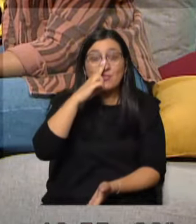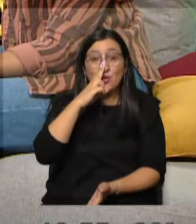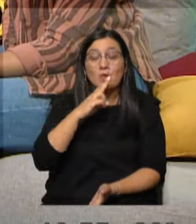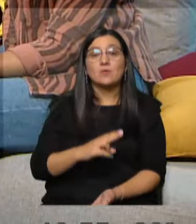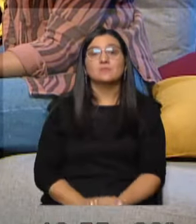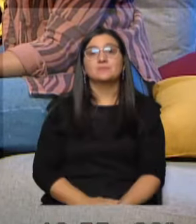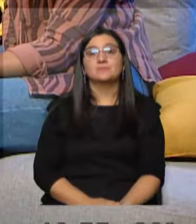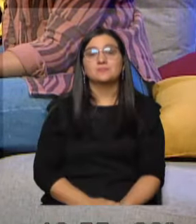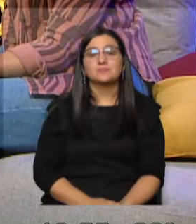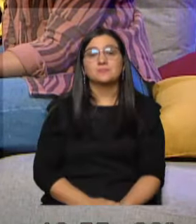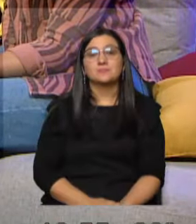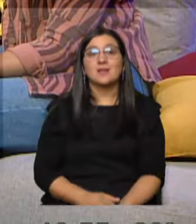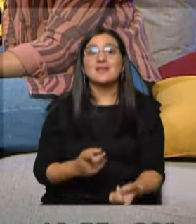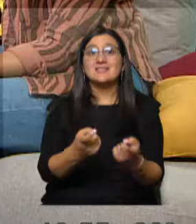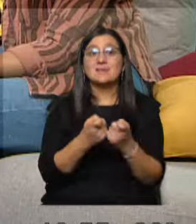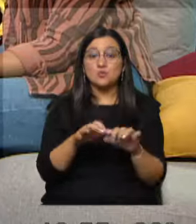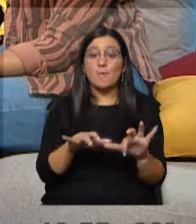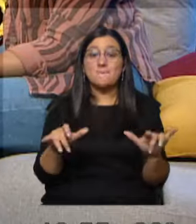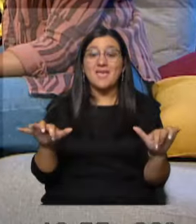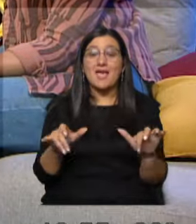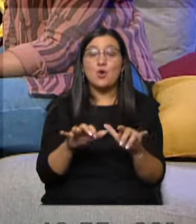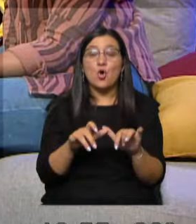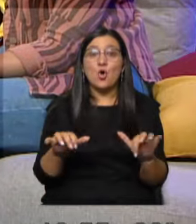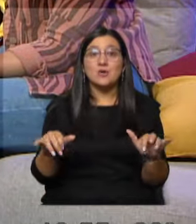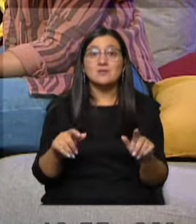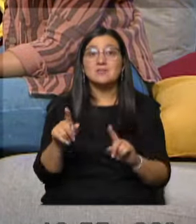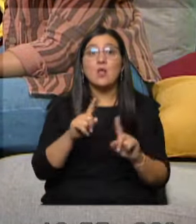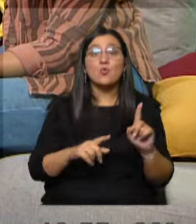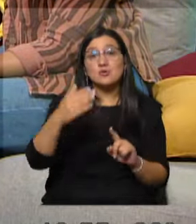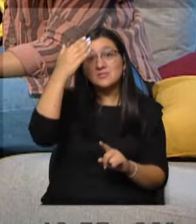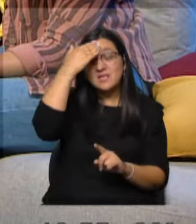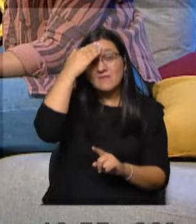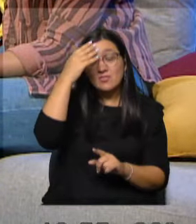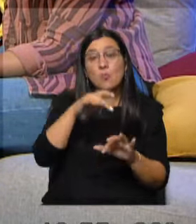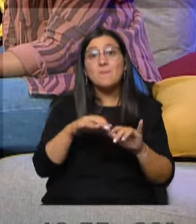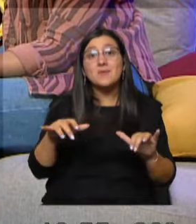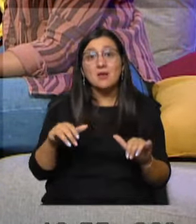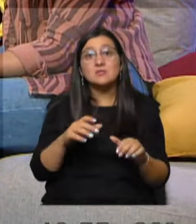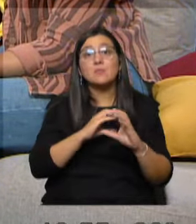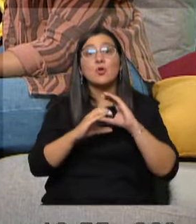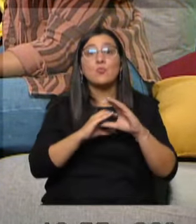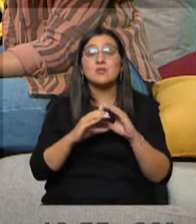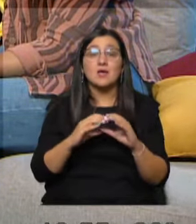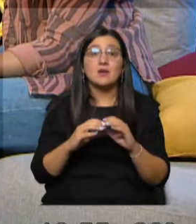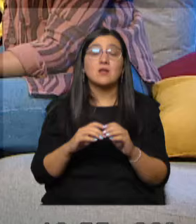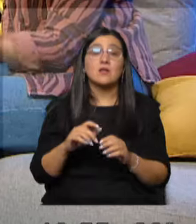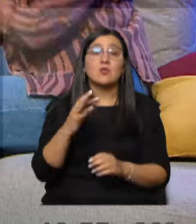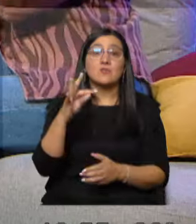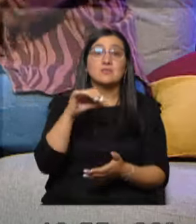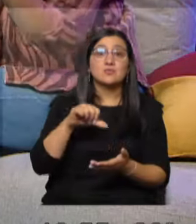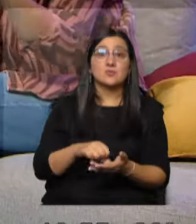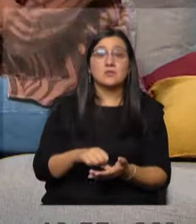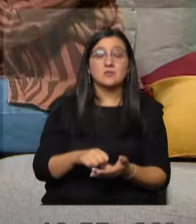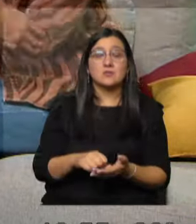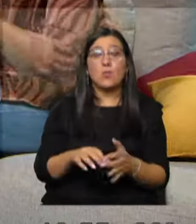hijito. Así que necesitamos un piano. Si alguien sabe de un piano que alguien tiene ahí sin usar, se comunican con el canal y me mandan el mensaje. Un piano de